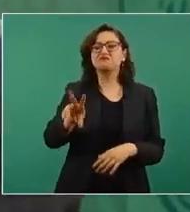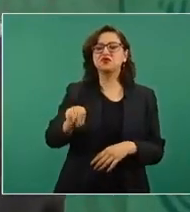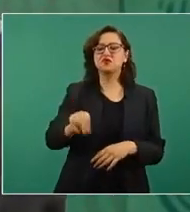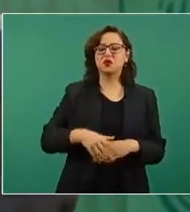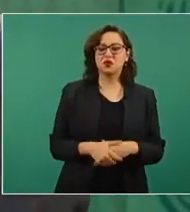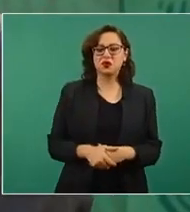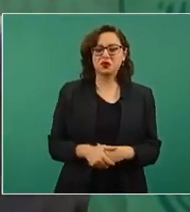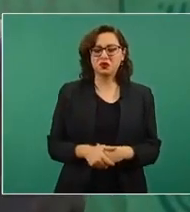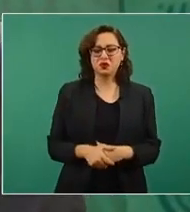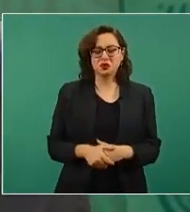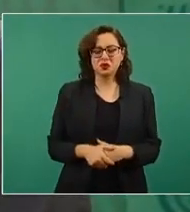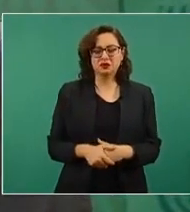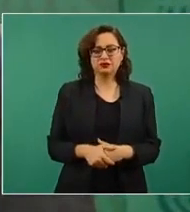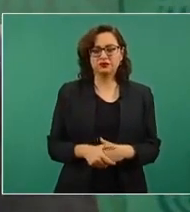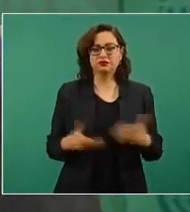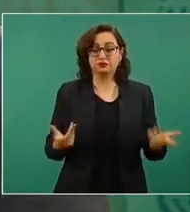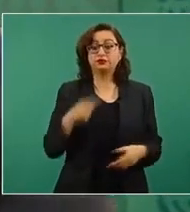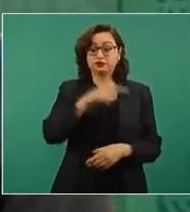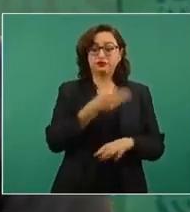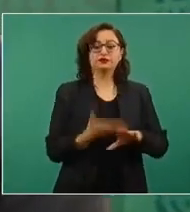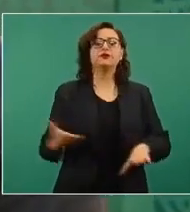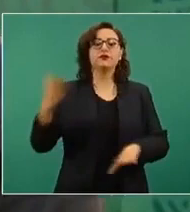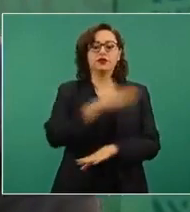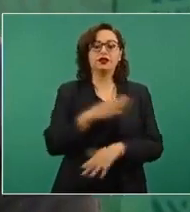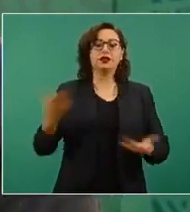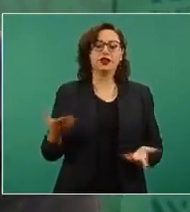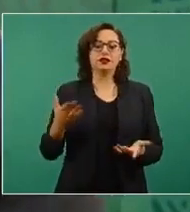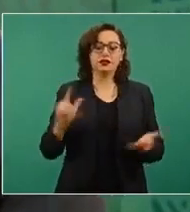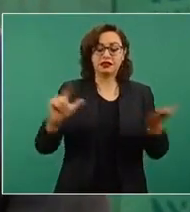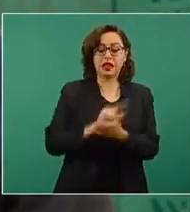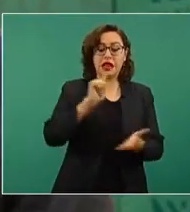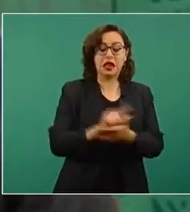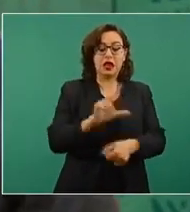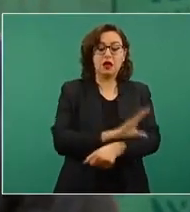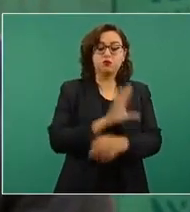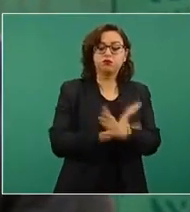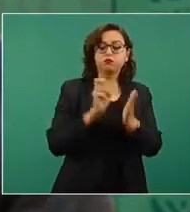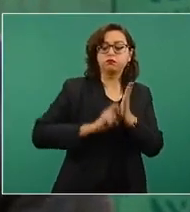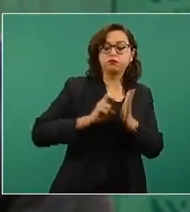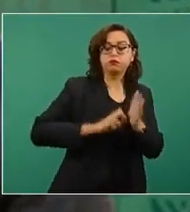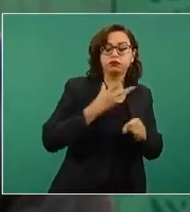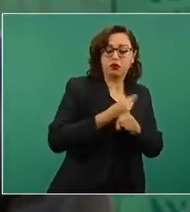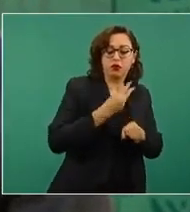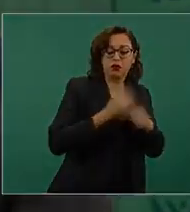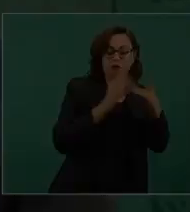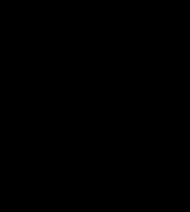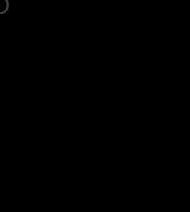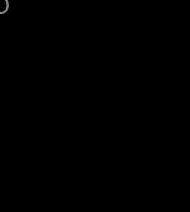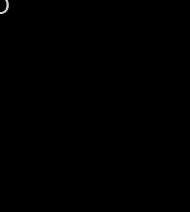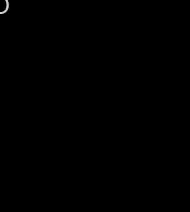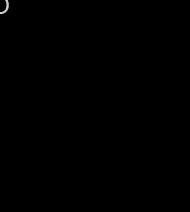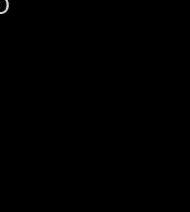Tiene que ver con la llamada reforma energética. Nunca explicaron en qué